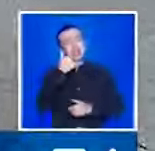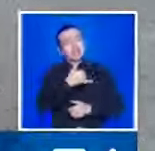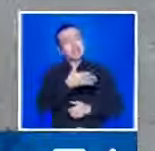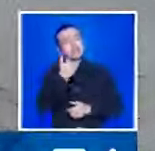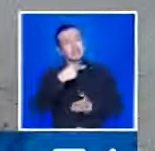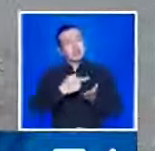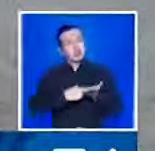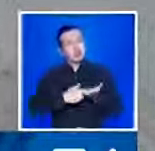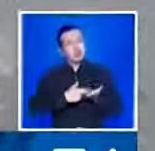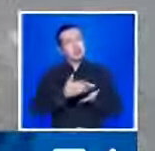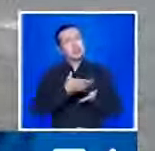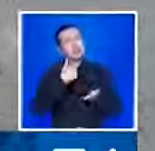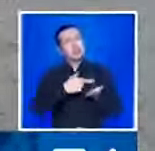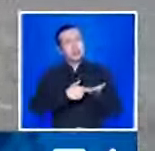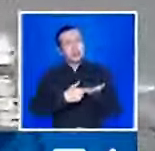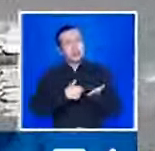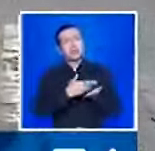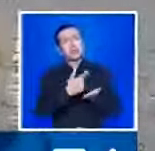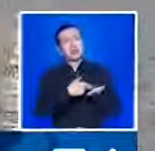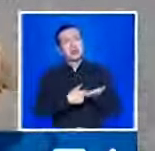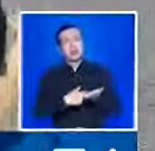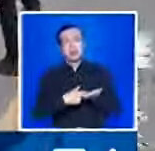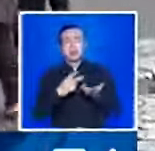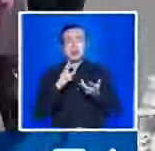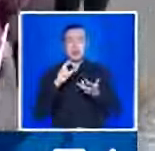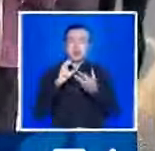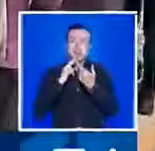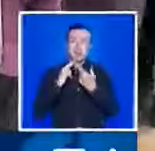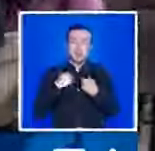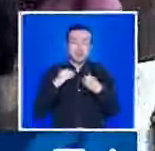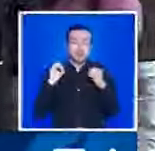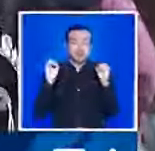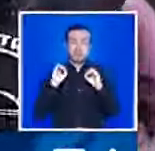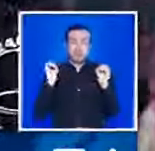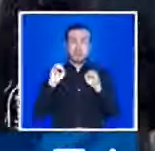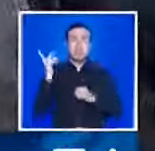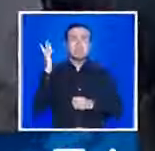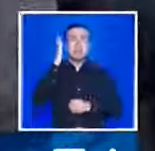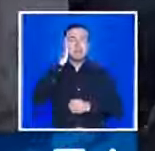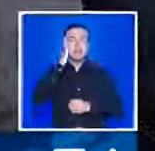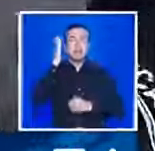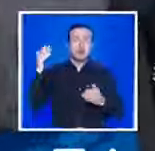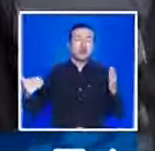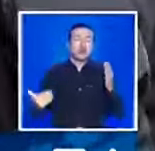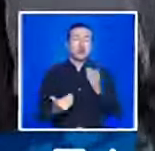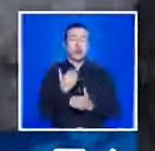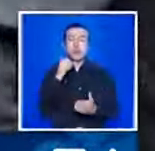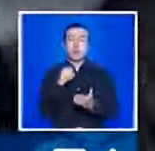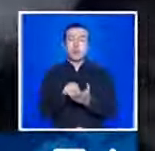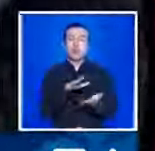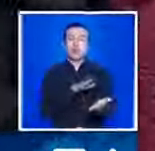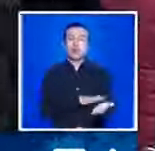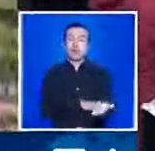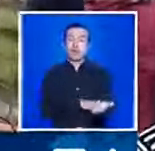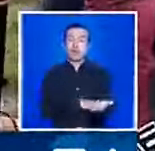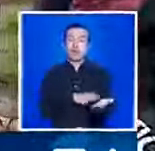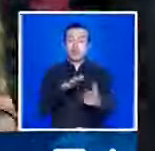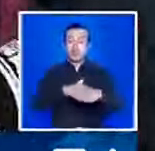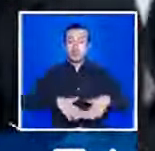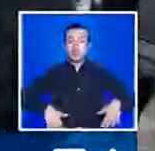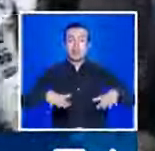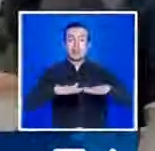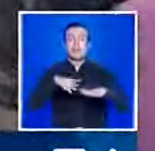a reuniones de trabajo y no hay ninguna respuesta. Tenemos conocimiento que viene un nuevo proyecto para llevarse de agua de aquí de